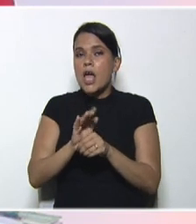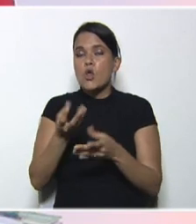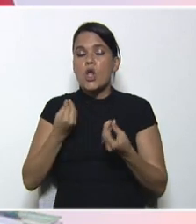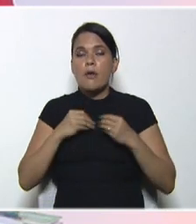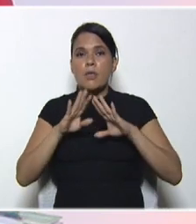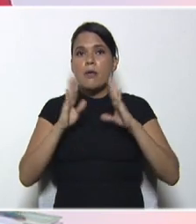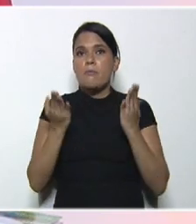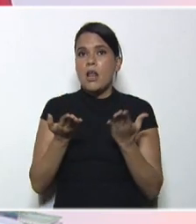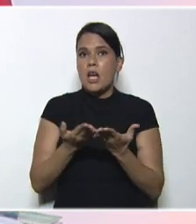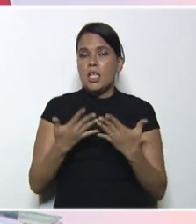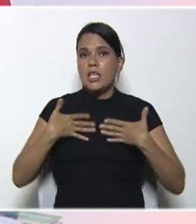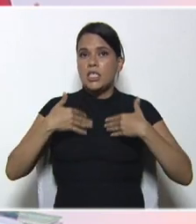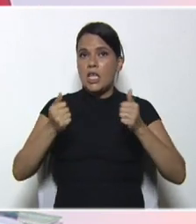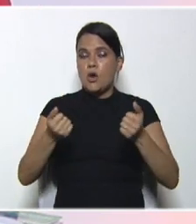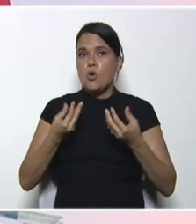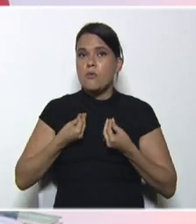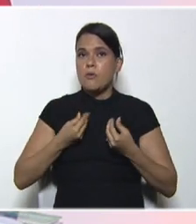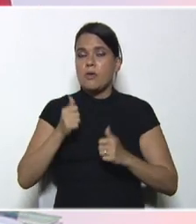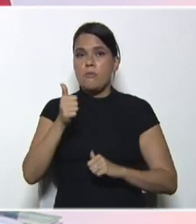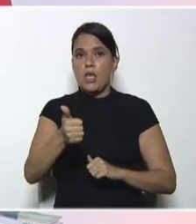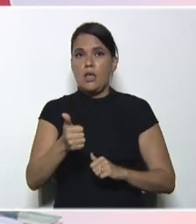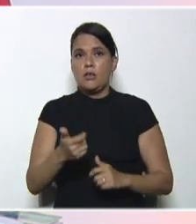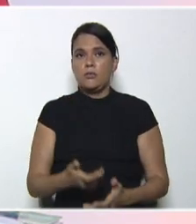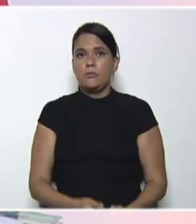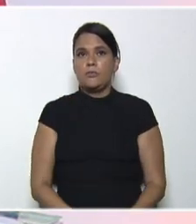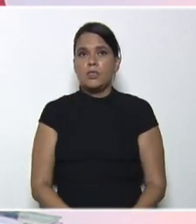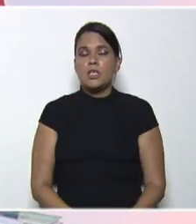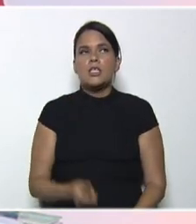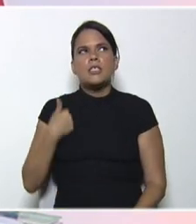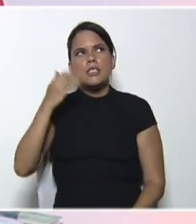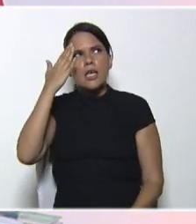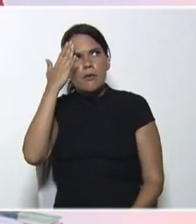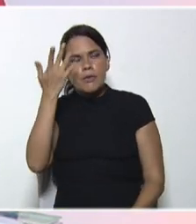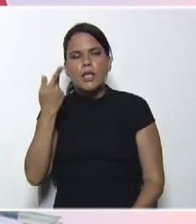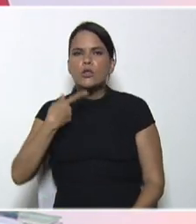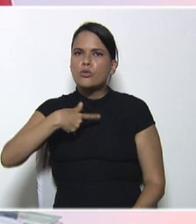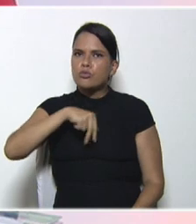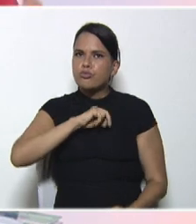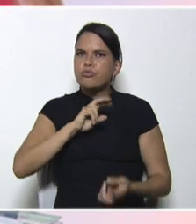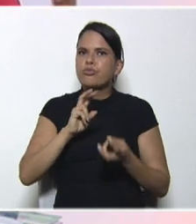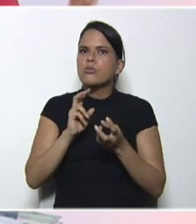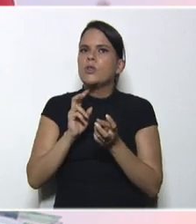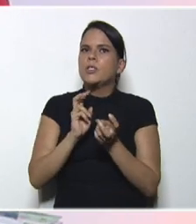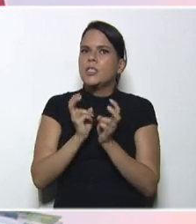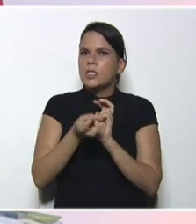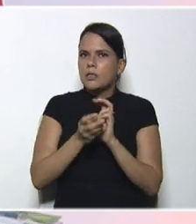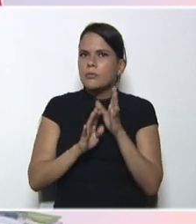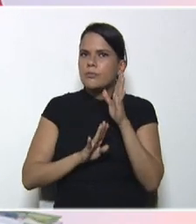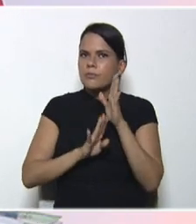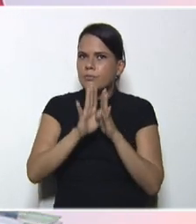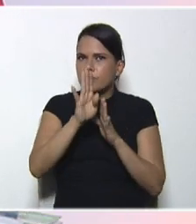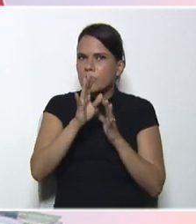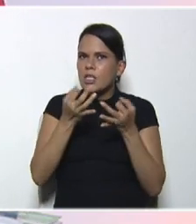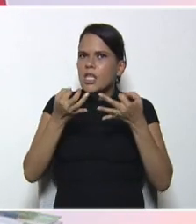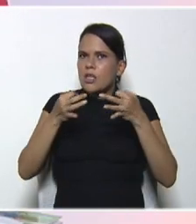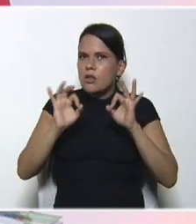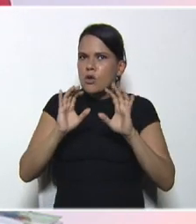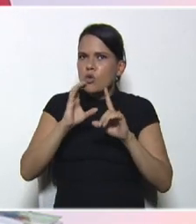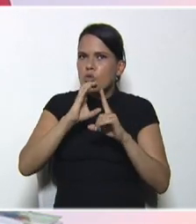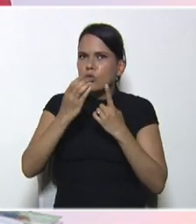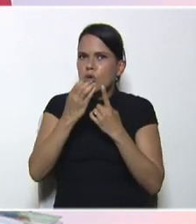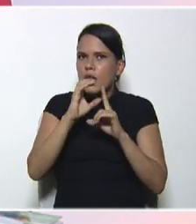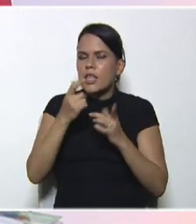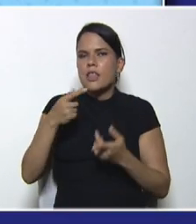bien. Pero teniendo en cuenta nuestro tema generador, ¿ok? Que es patrimonios naturales y culturales